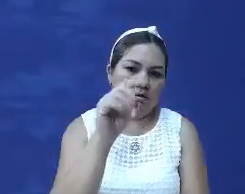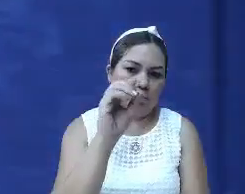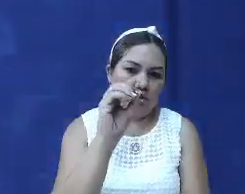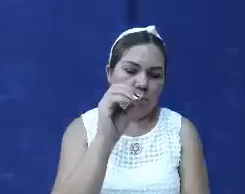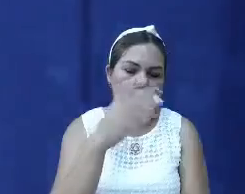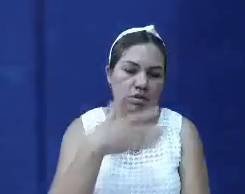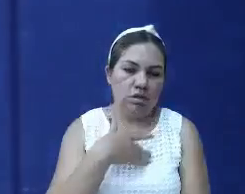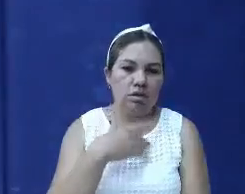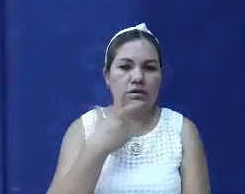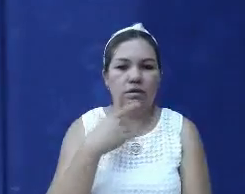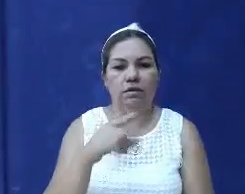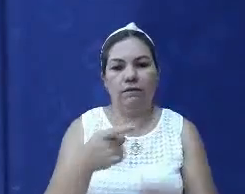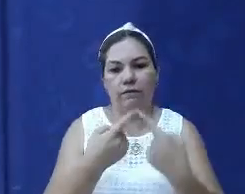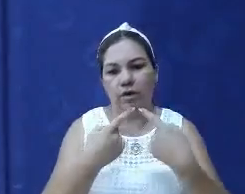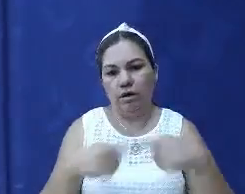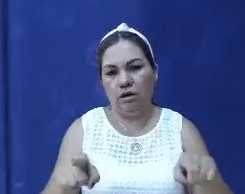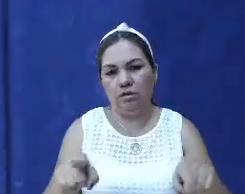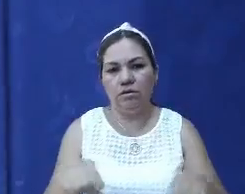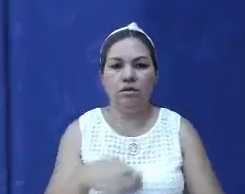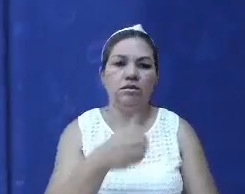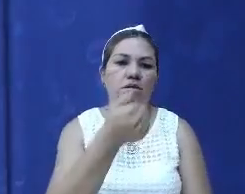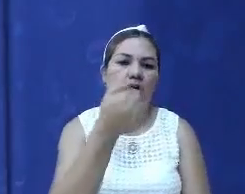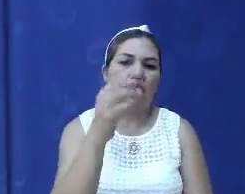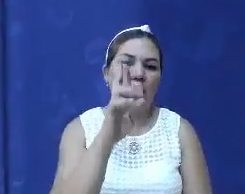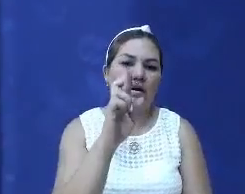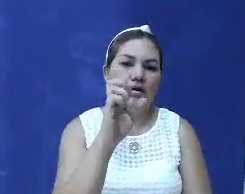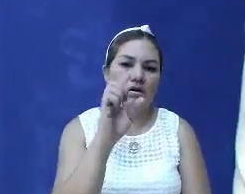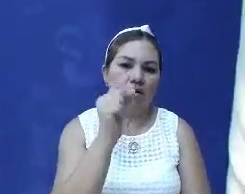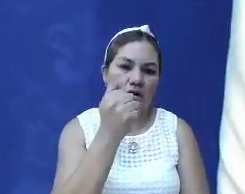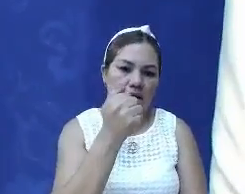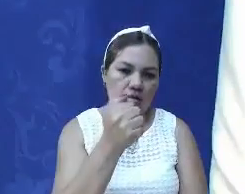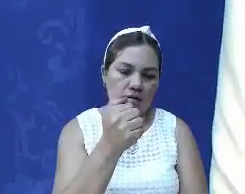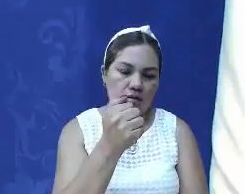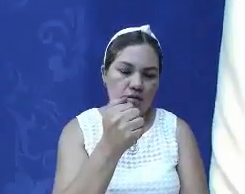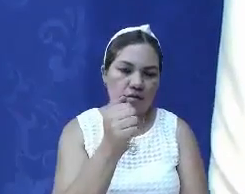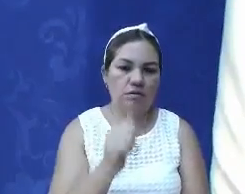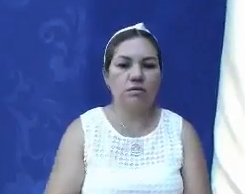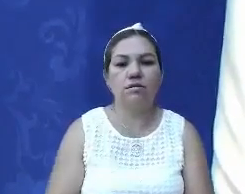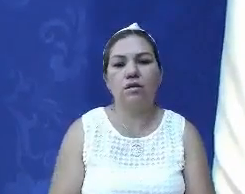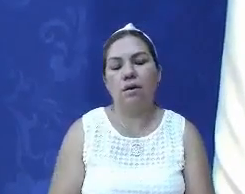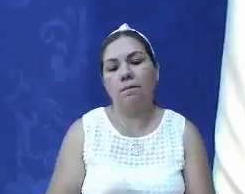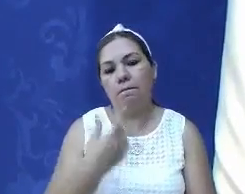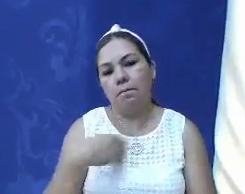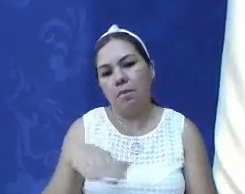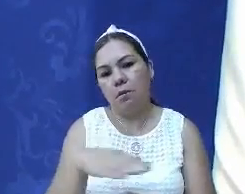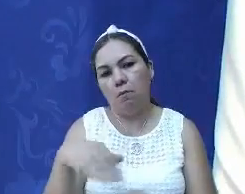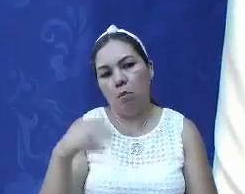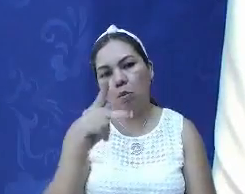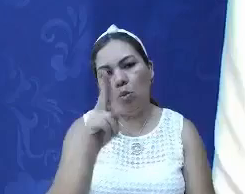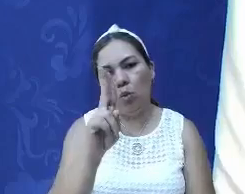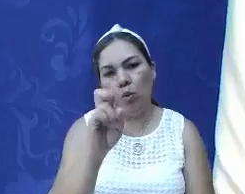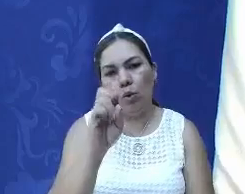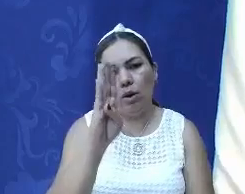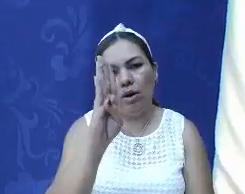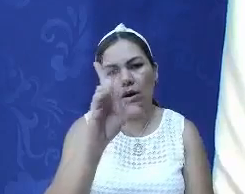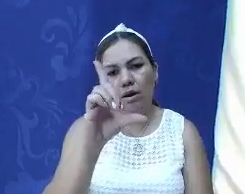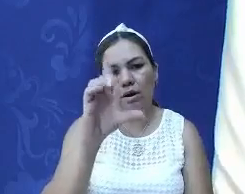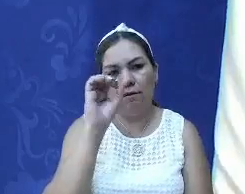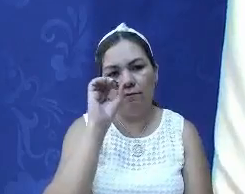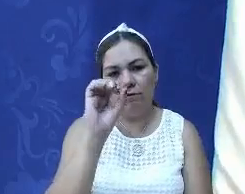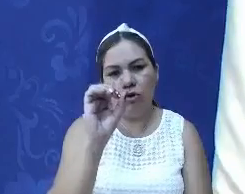sanado. Amén. espíritu, alma y cuerpo sea